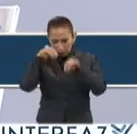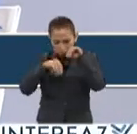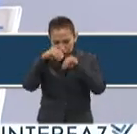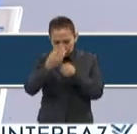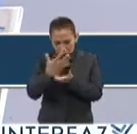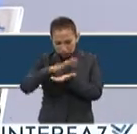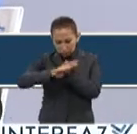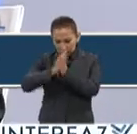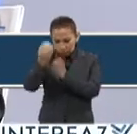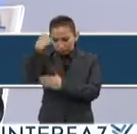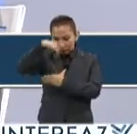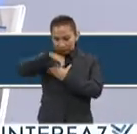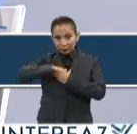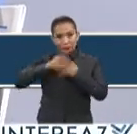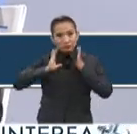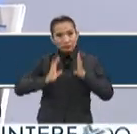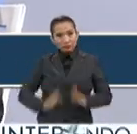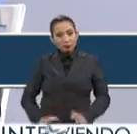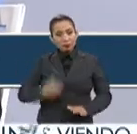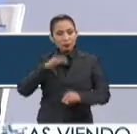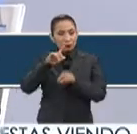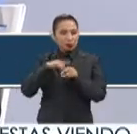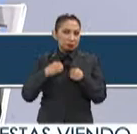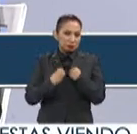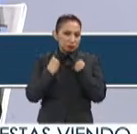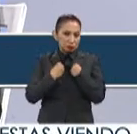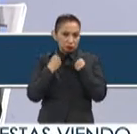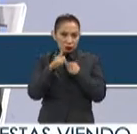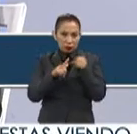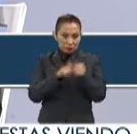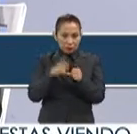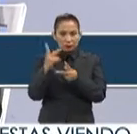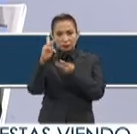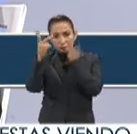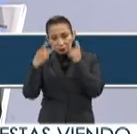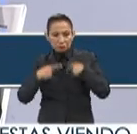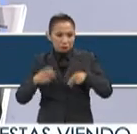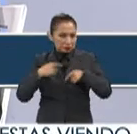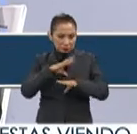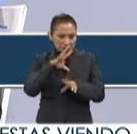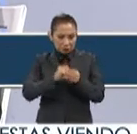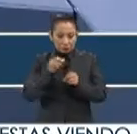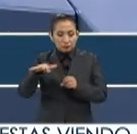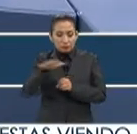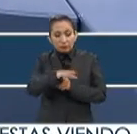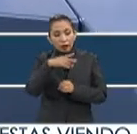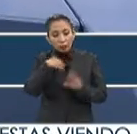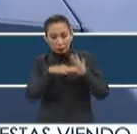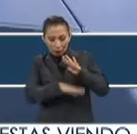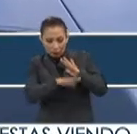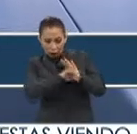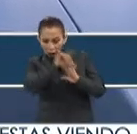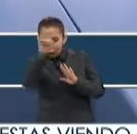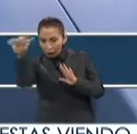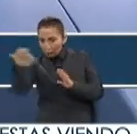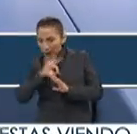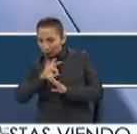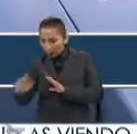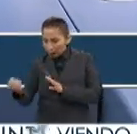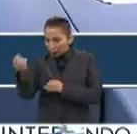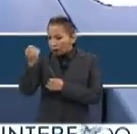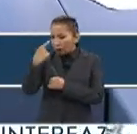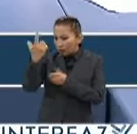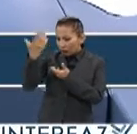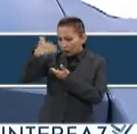vivos. Desde los mecanismos más básicos hasta los efectos que pueda producir